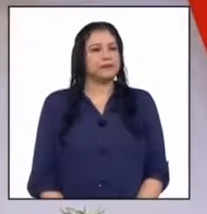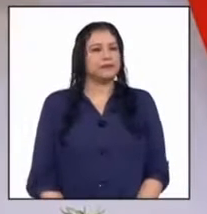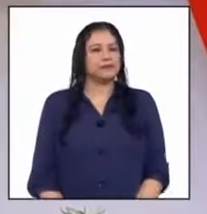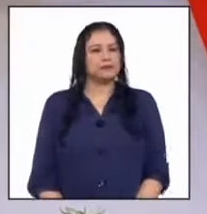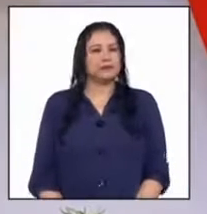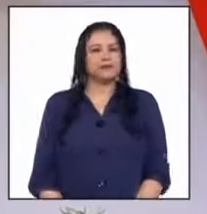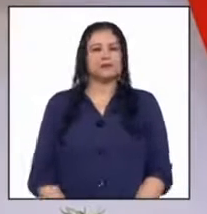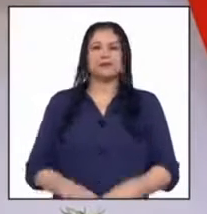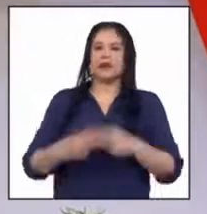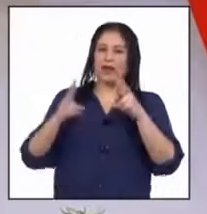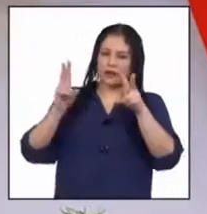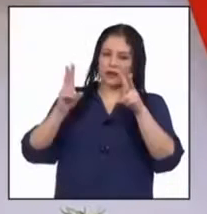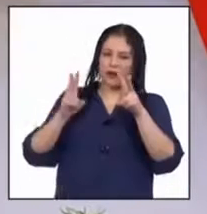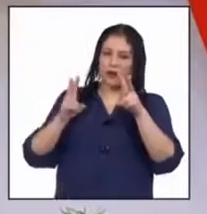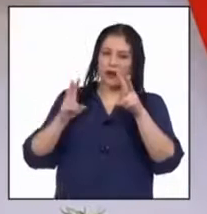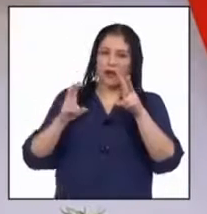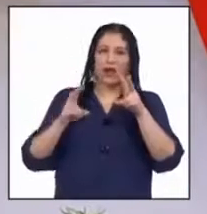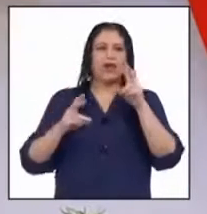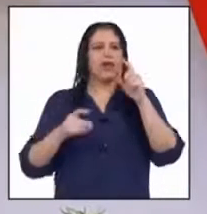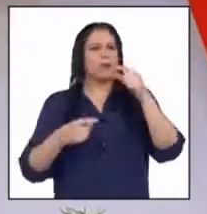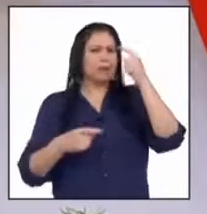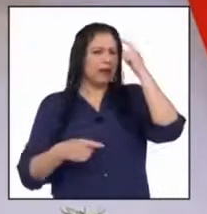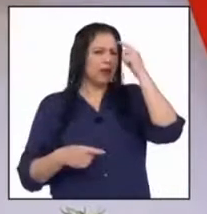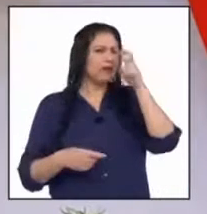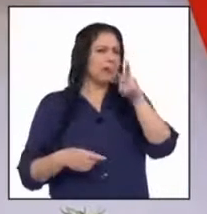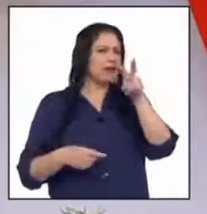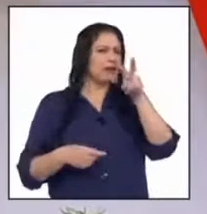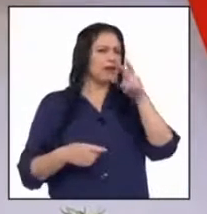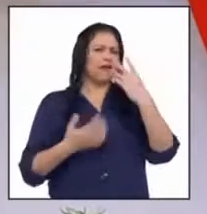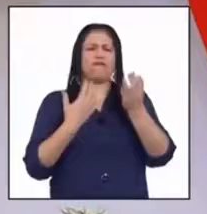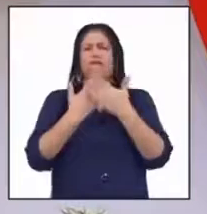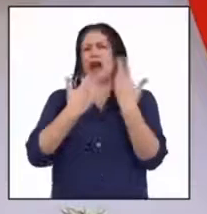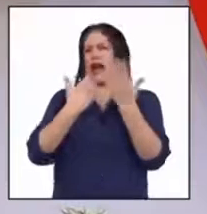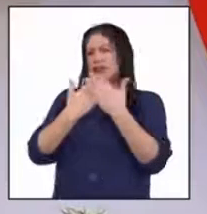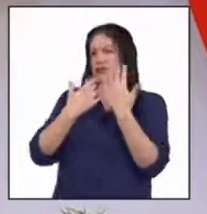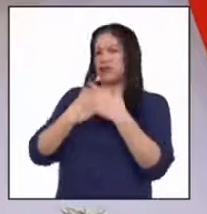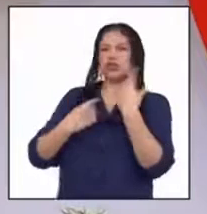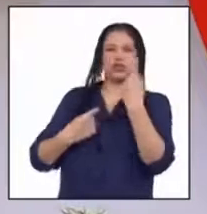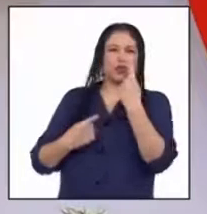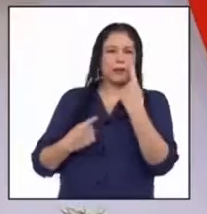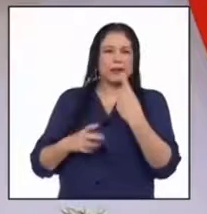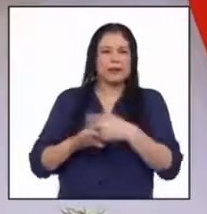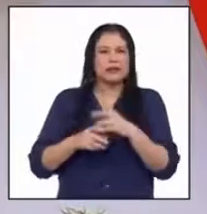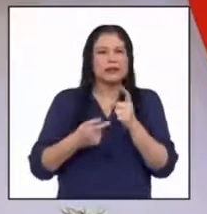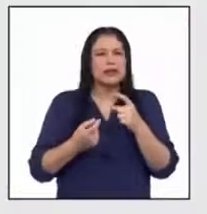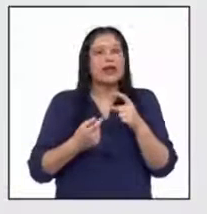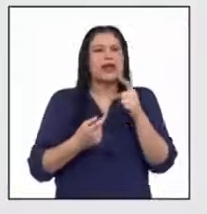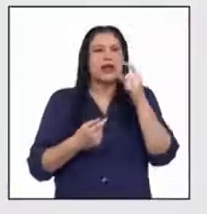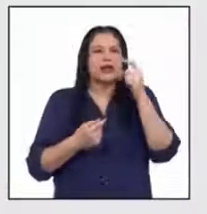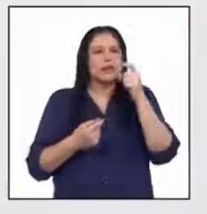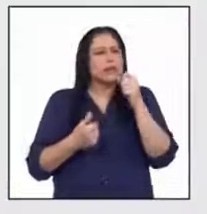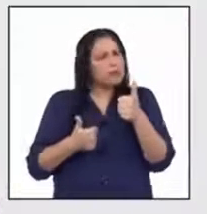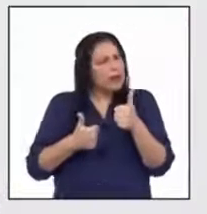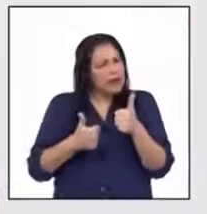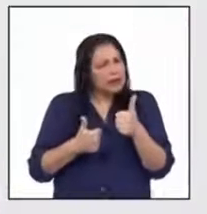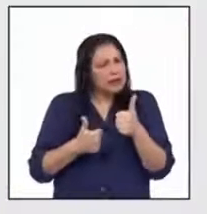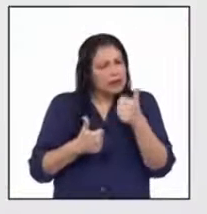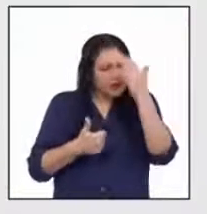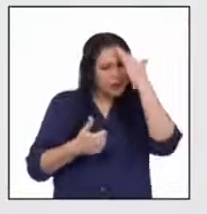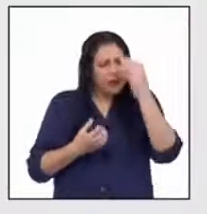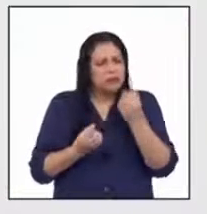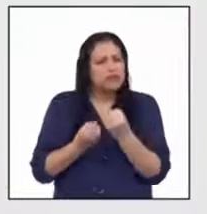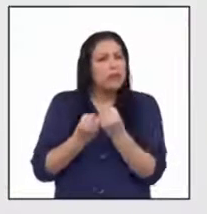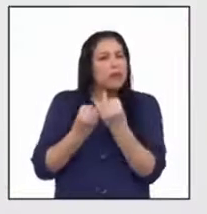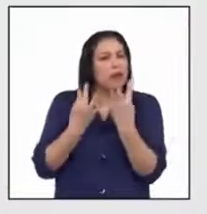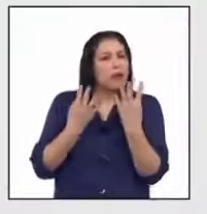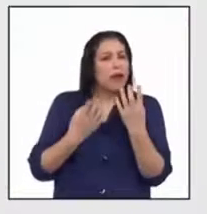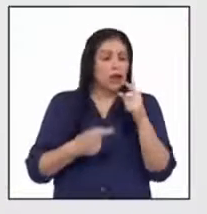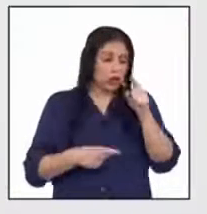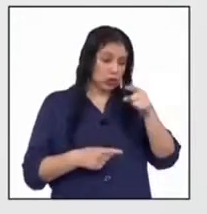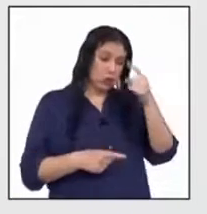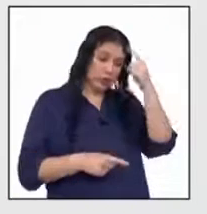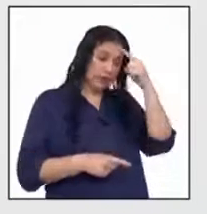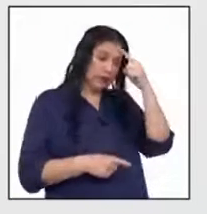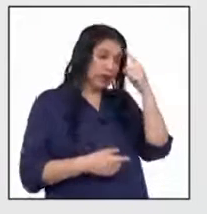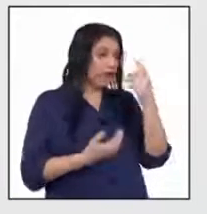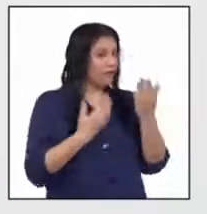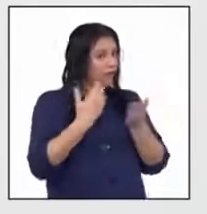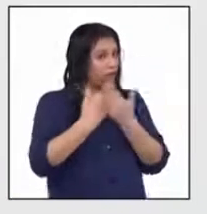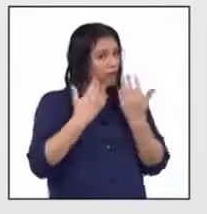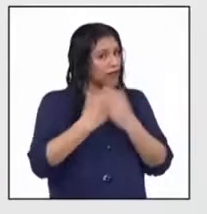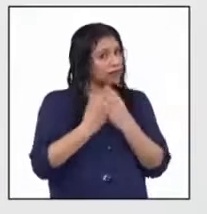Esto parece un proceso bien fácil, solo es cuestión de hacer bien el conteo. Ya que te pareció fácil el